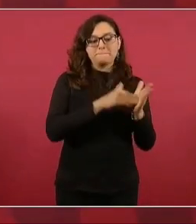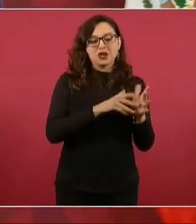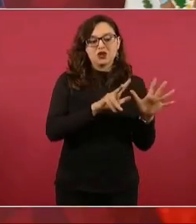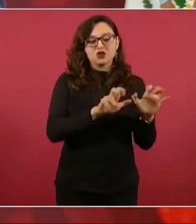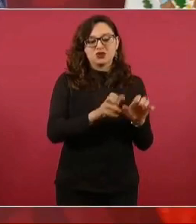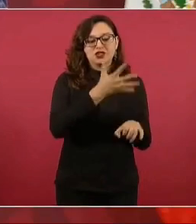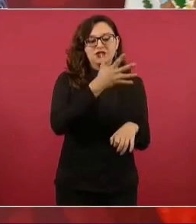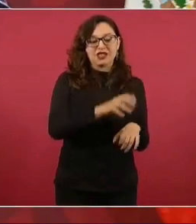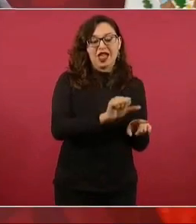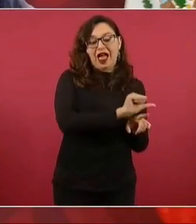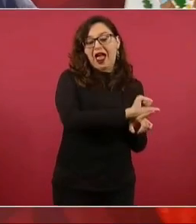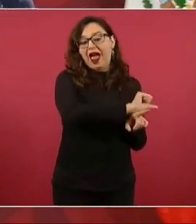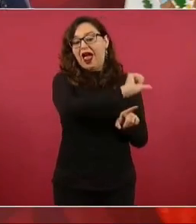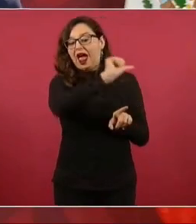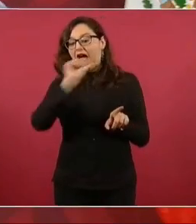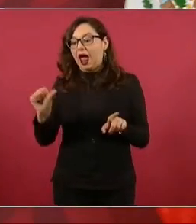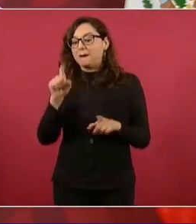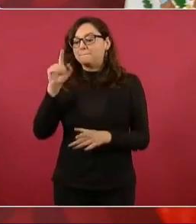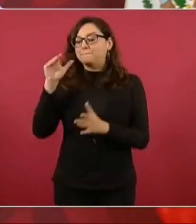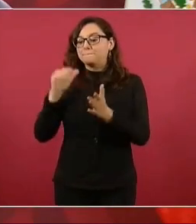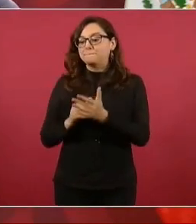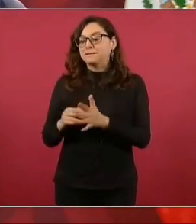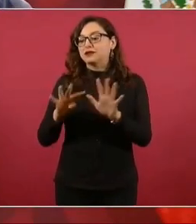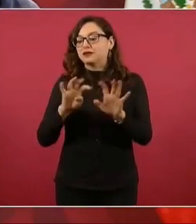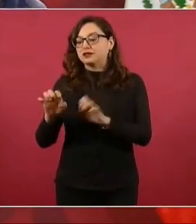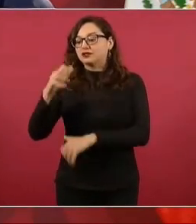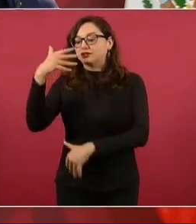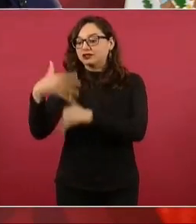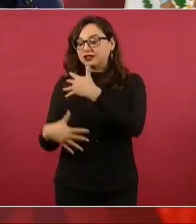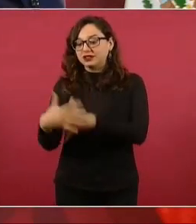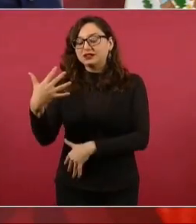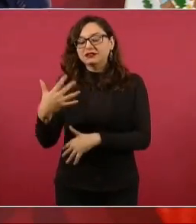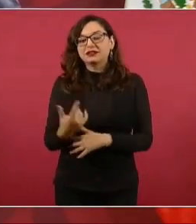que hay decretos en todos los estados